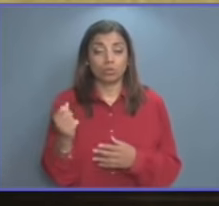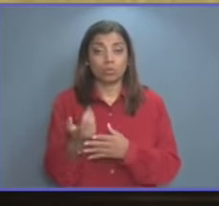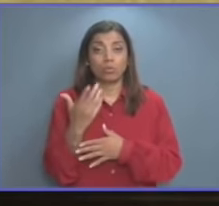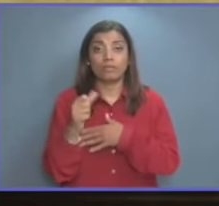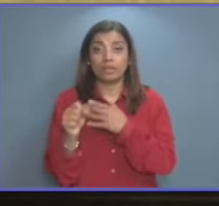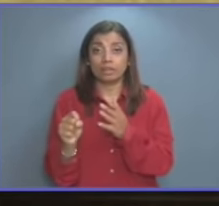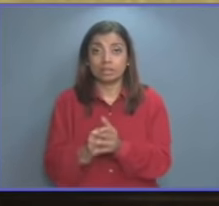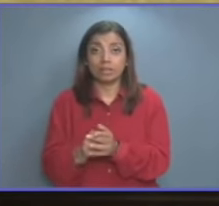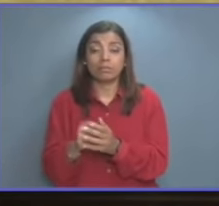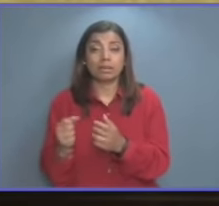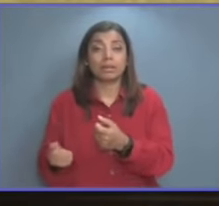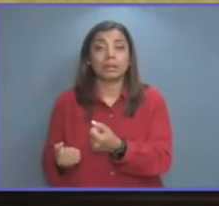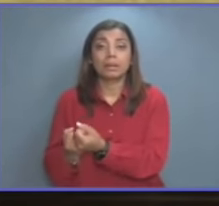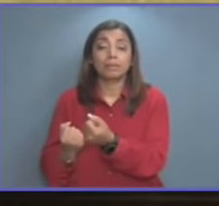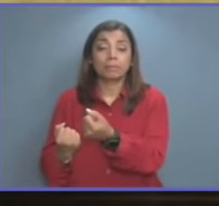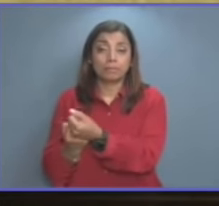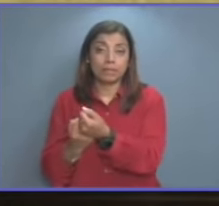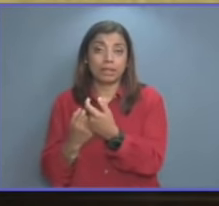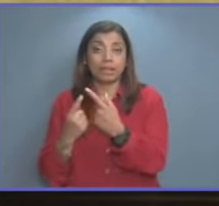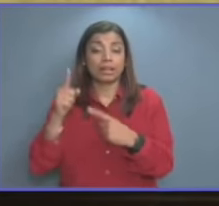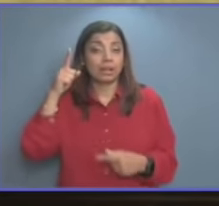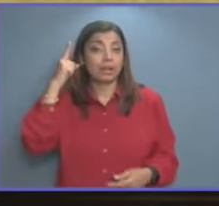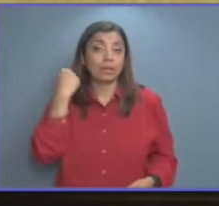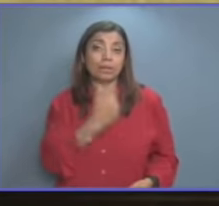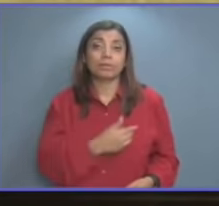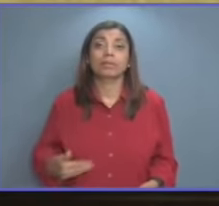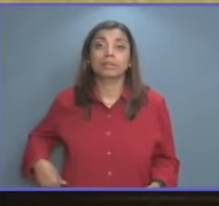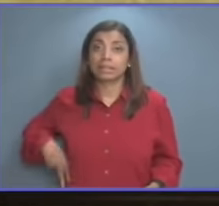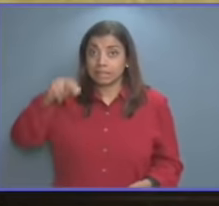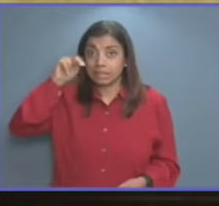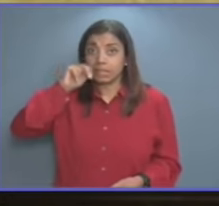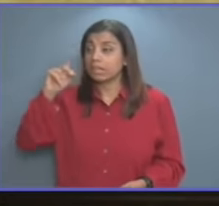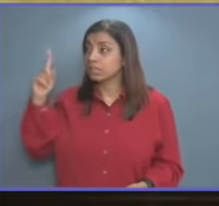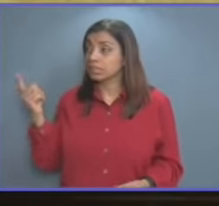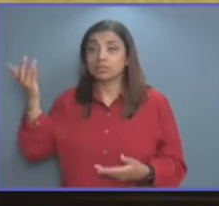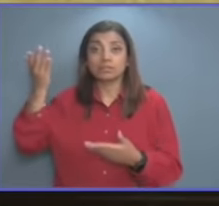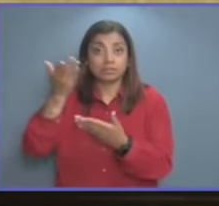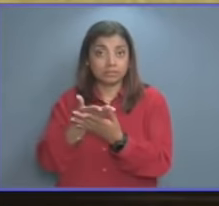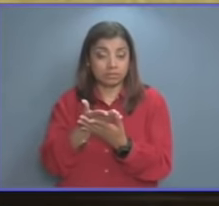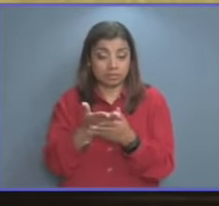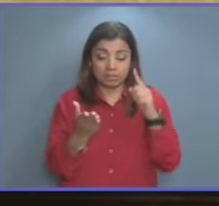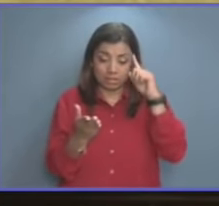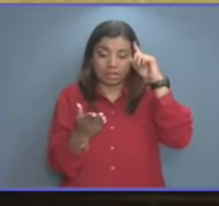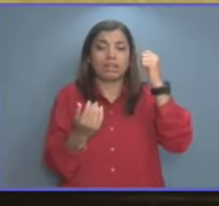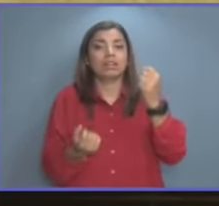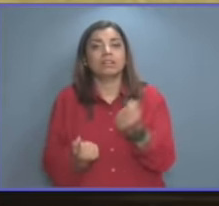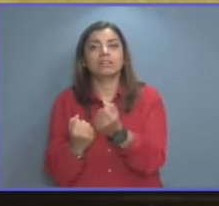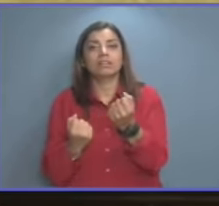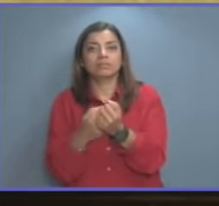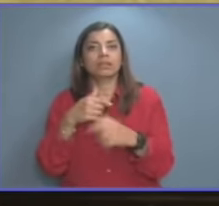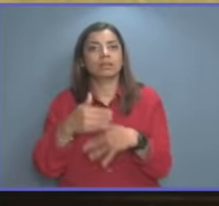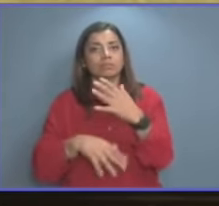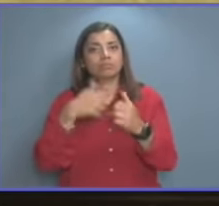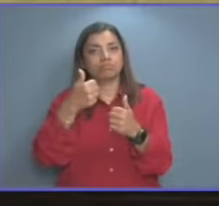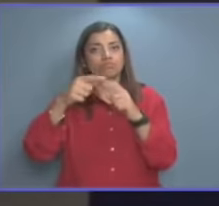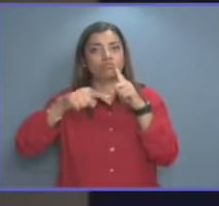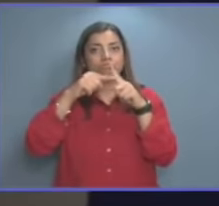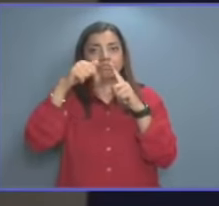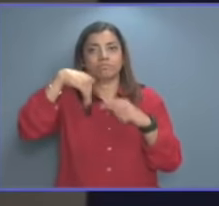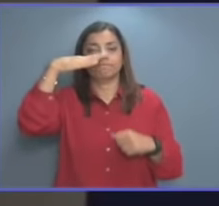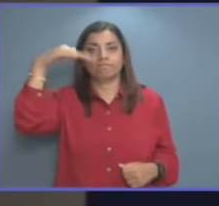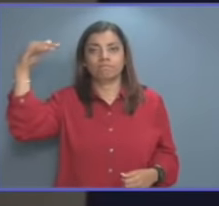con el apoyo a las iniciativas del presidente nadie bukele para asegurarse el rumbo positivo del país